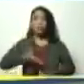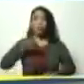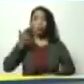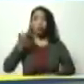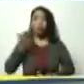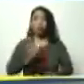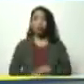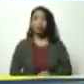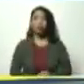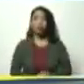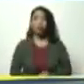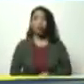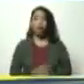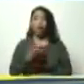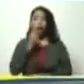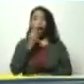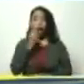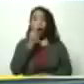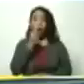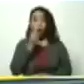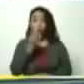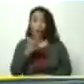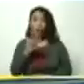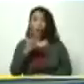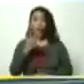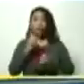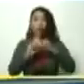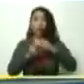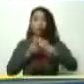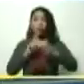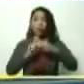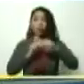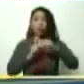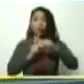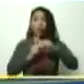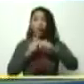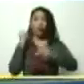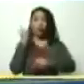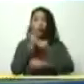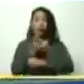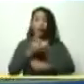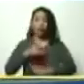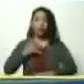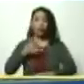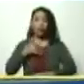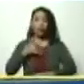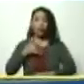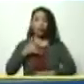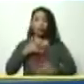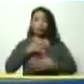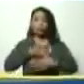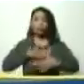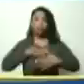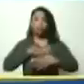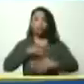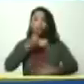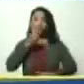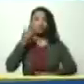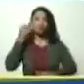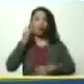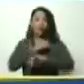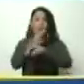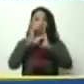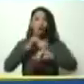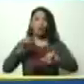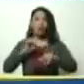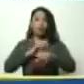y un buen fruto que deja que nos debe hacer sentir complacidos orgullosos y felices